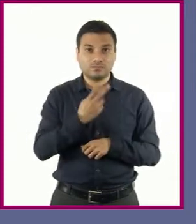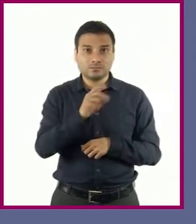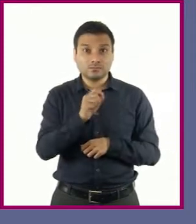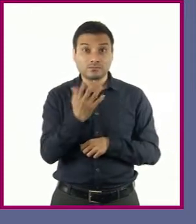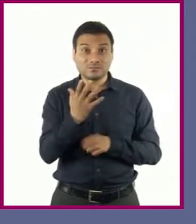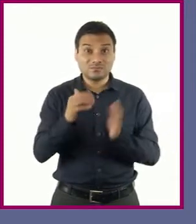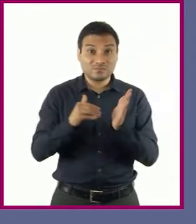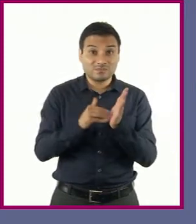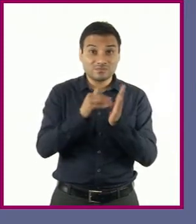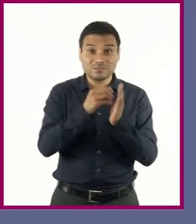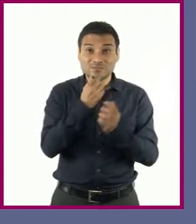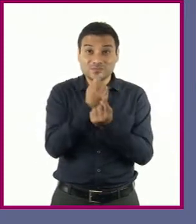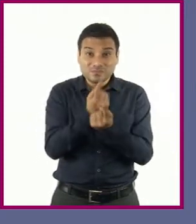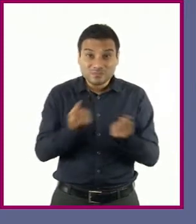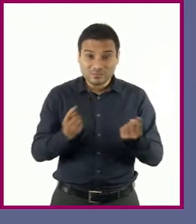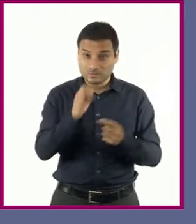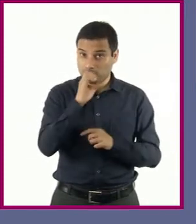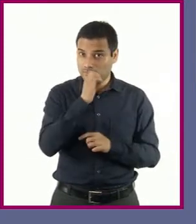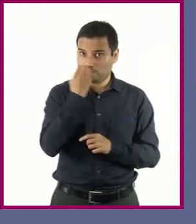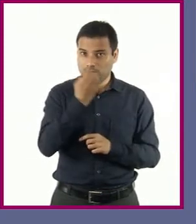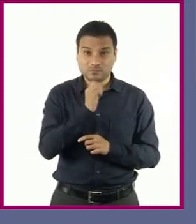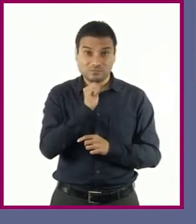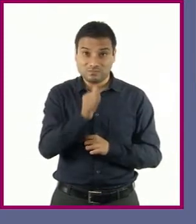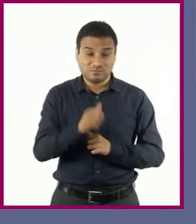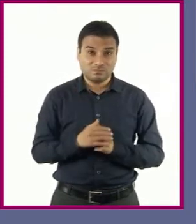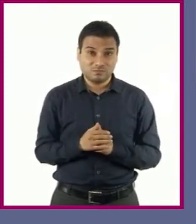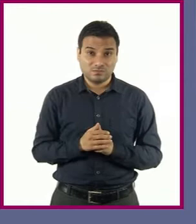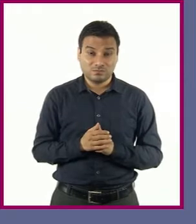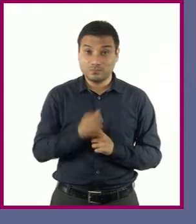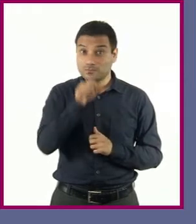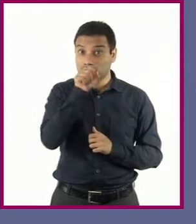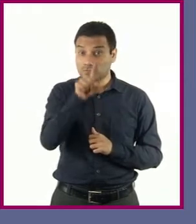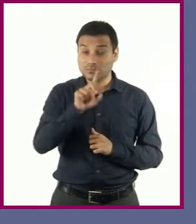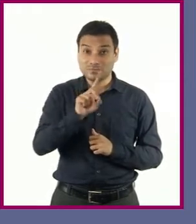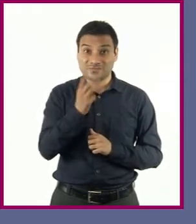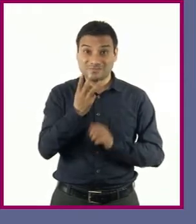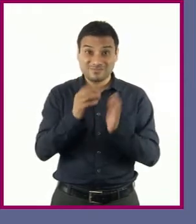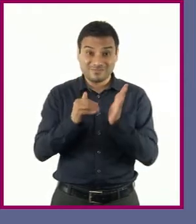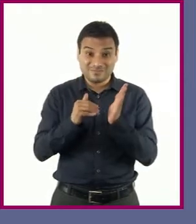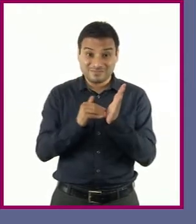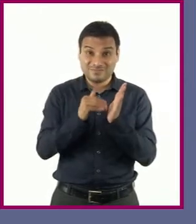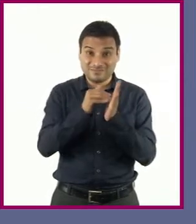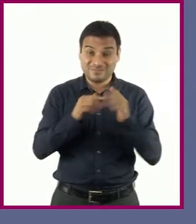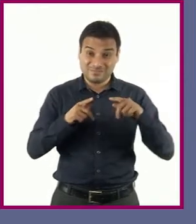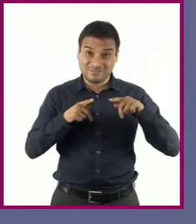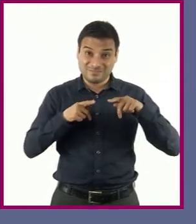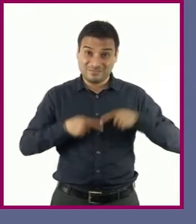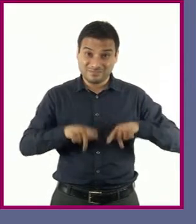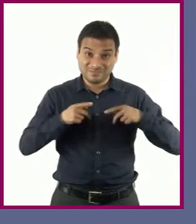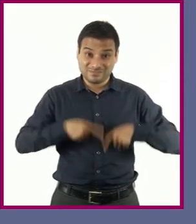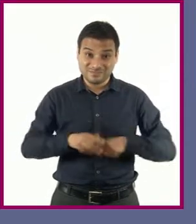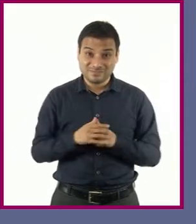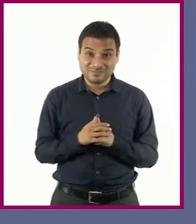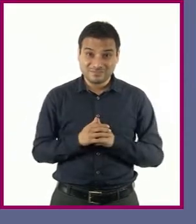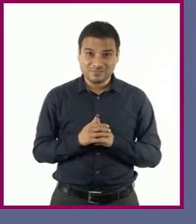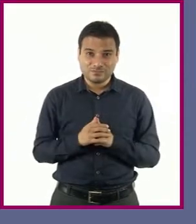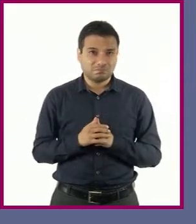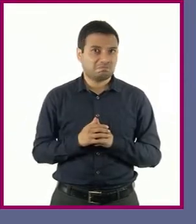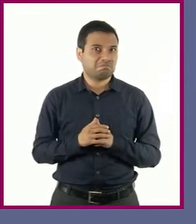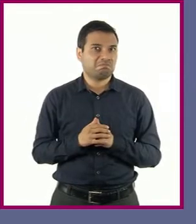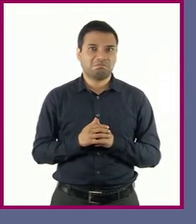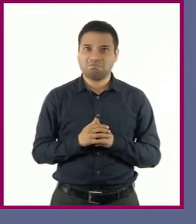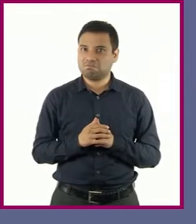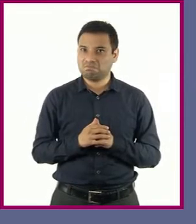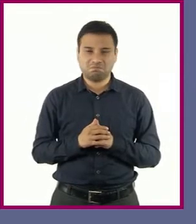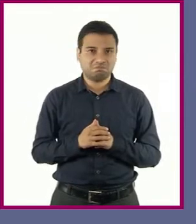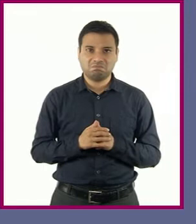de niños y niñas sin escolarizar. Además, al menos 33 millones de personas no cuentan con las competencias